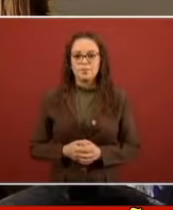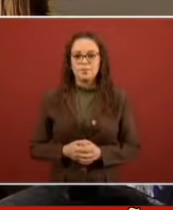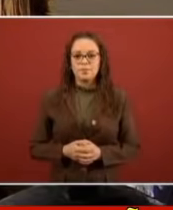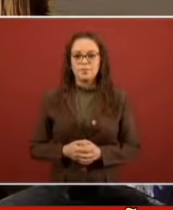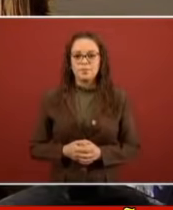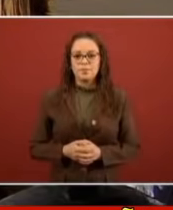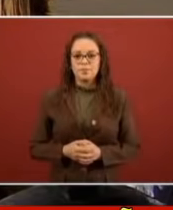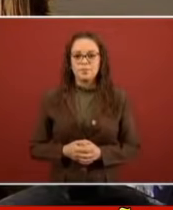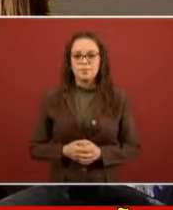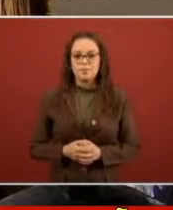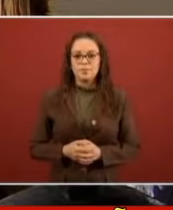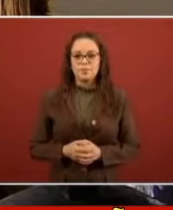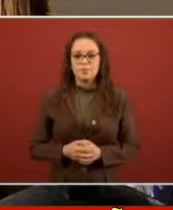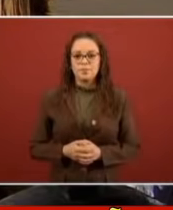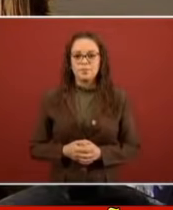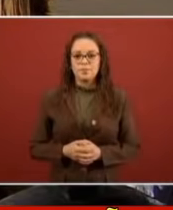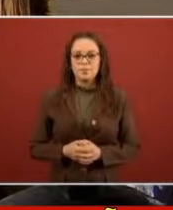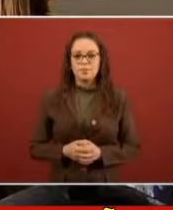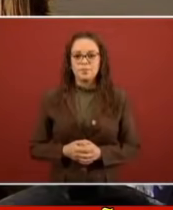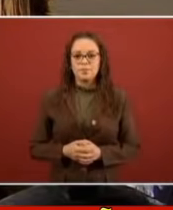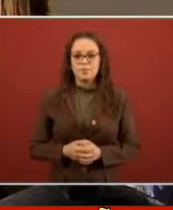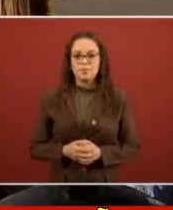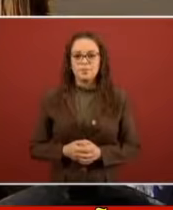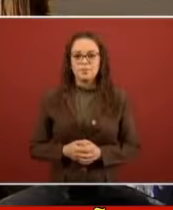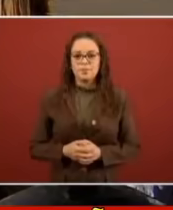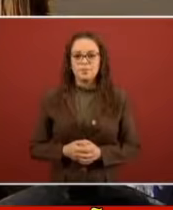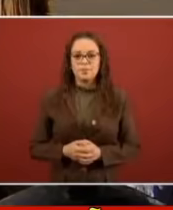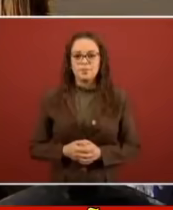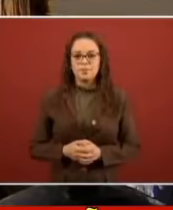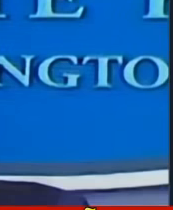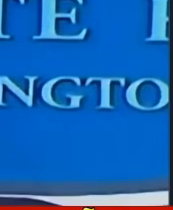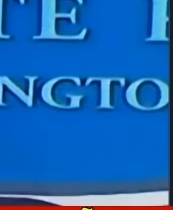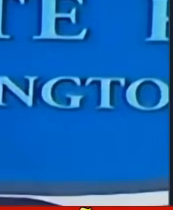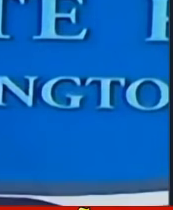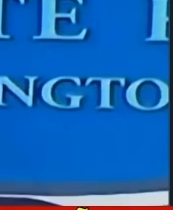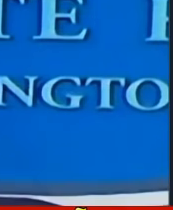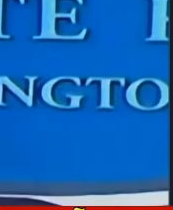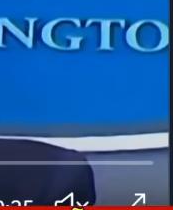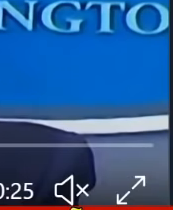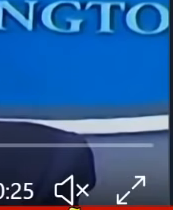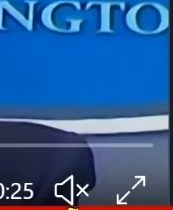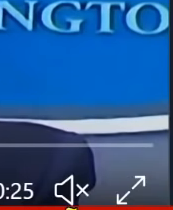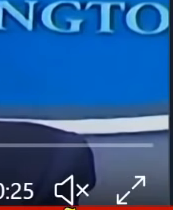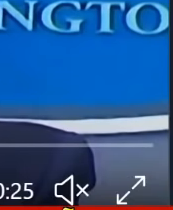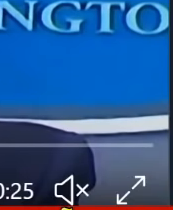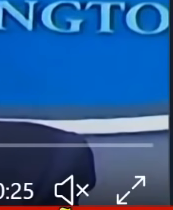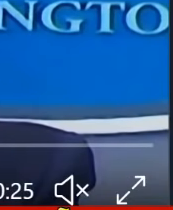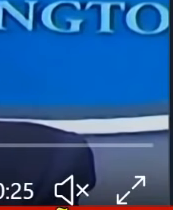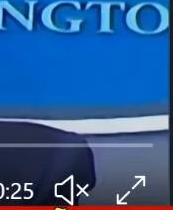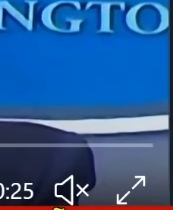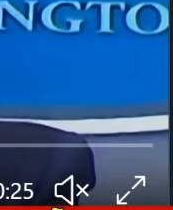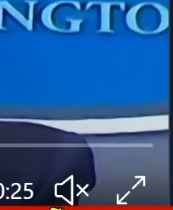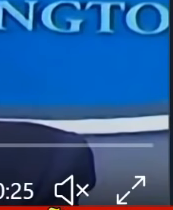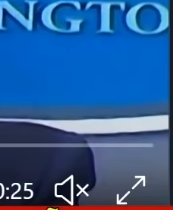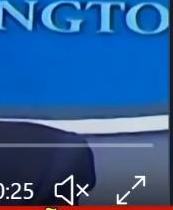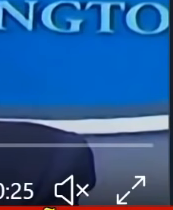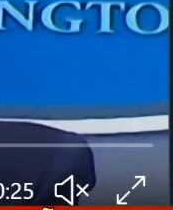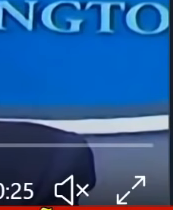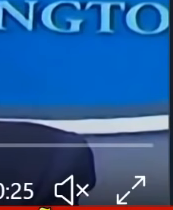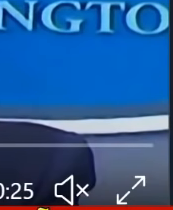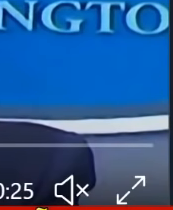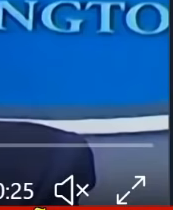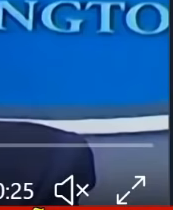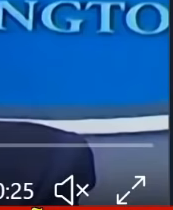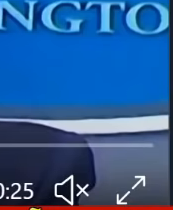y a estos eventos es muy complicado. Una de las cosas que me dio mucho gusto es esto? Donald Trump agradeció